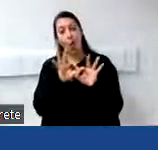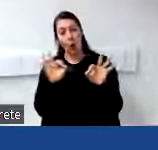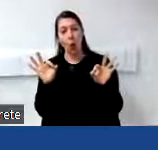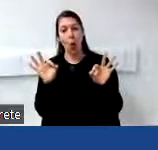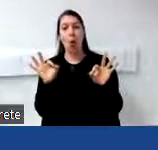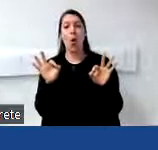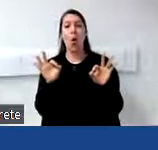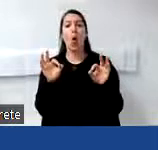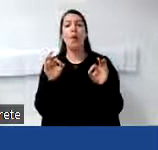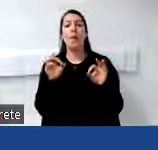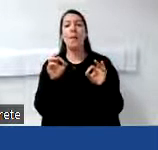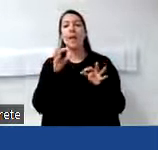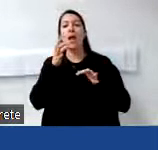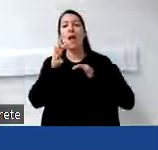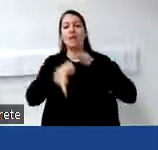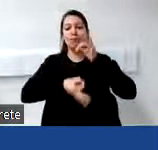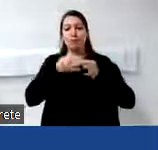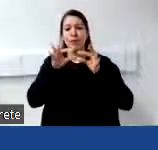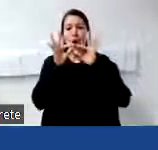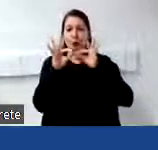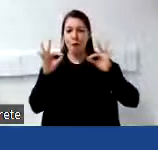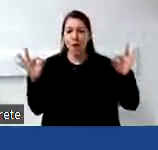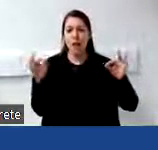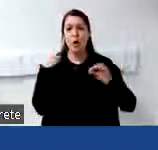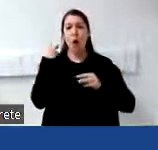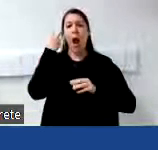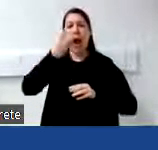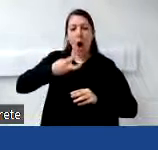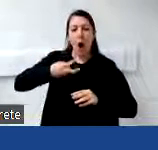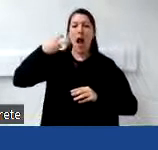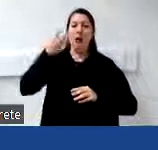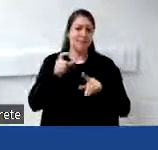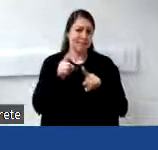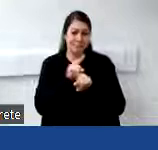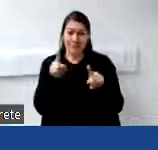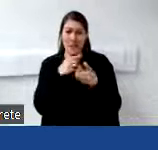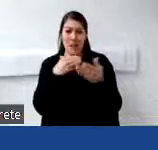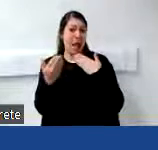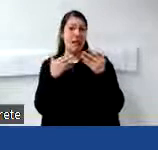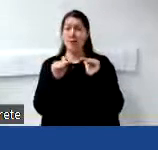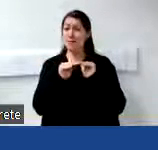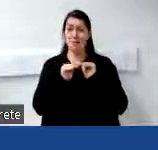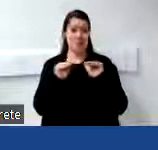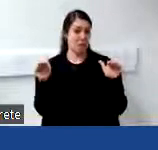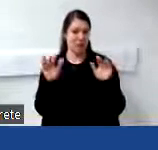de no explayarnos o hacer como vocalizar demasiado, sino que hablarnos de forma